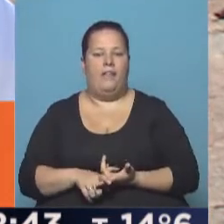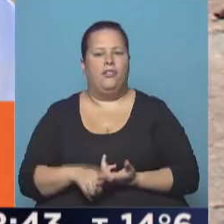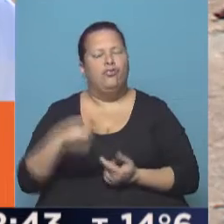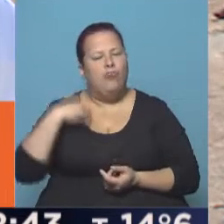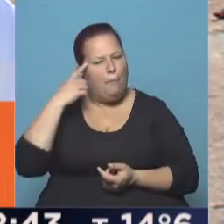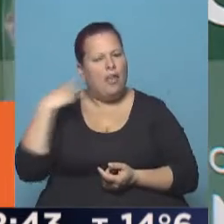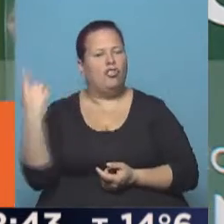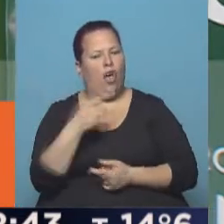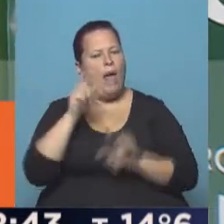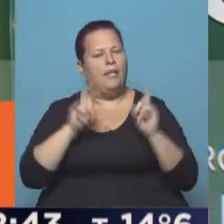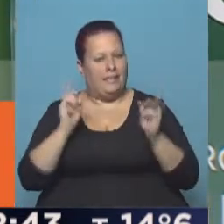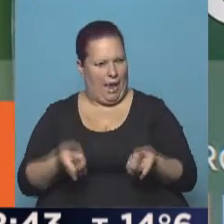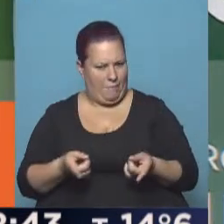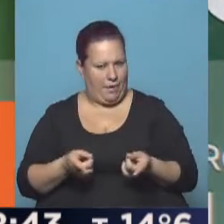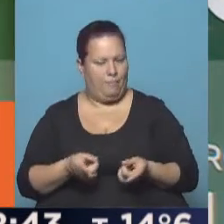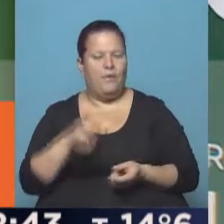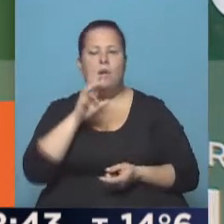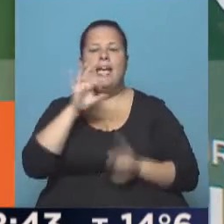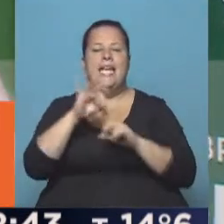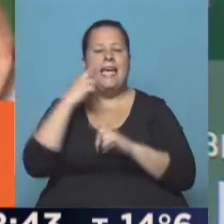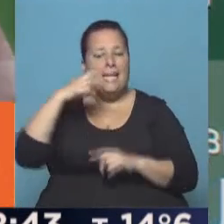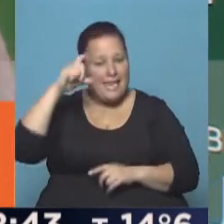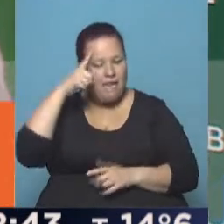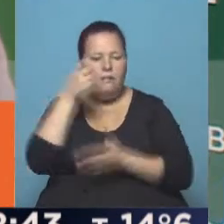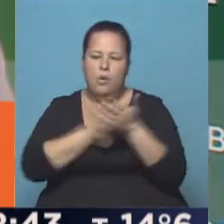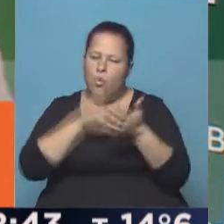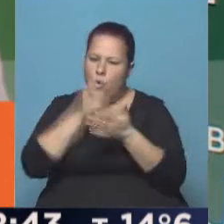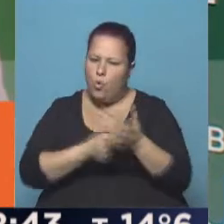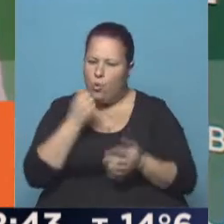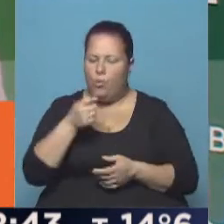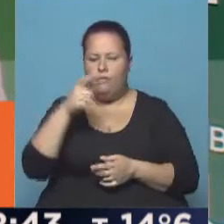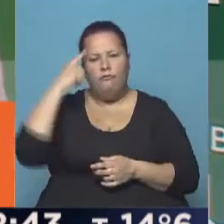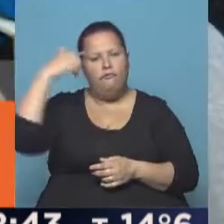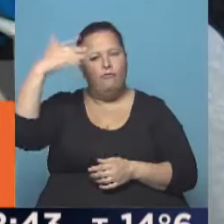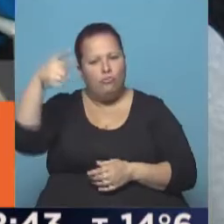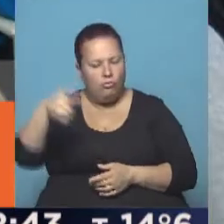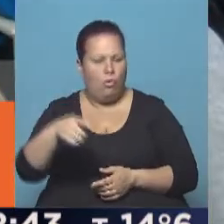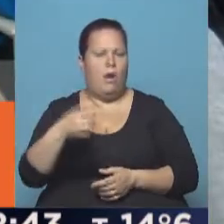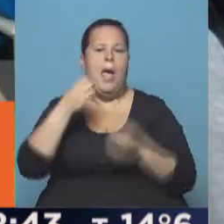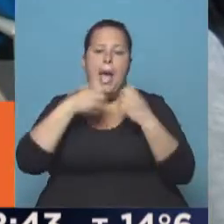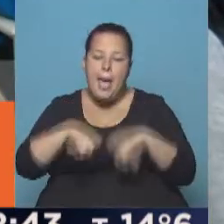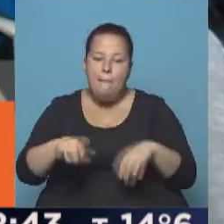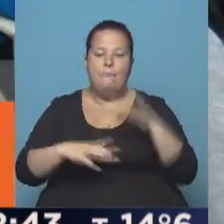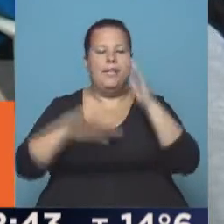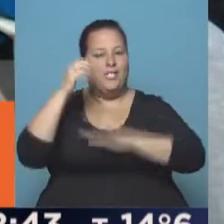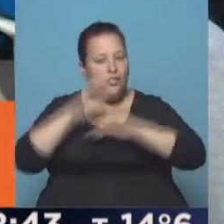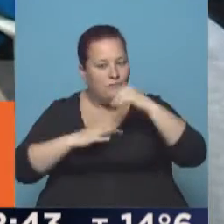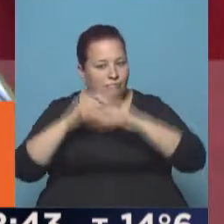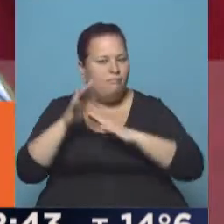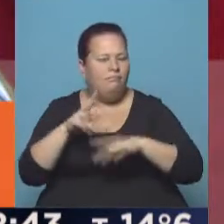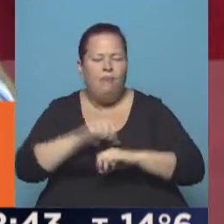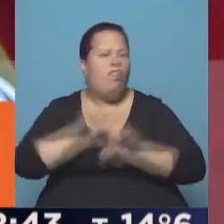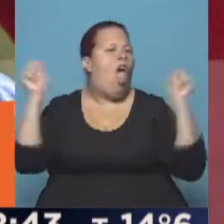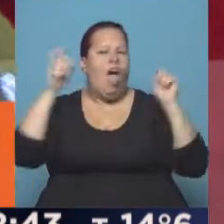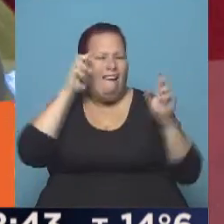creo que para la sociedad también. Rosario Quispe es una luchadora y una visionaria. Empezó a construir de la